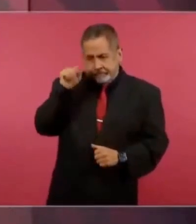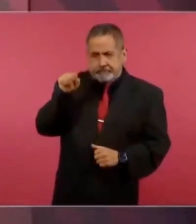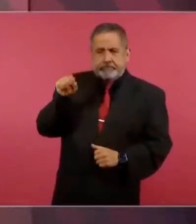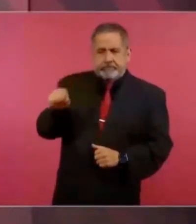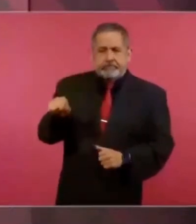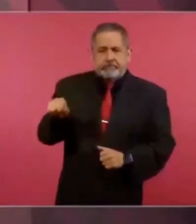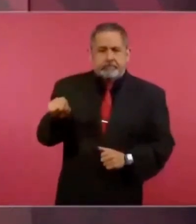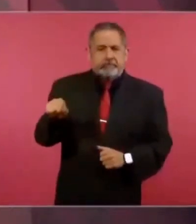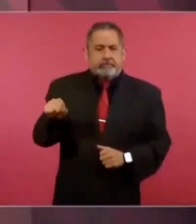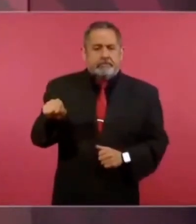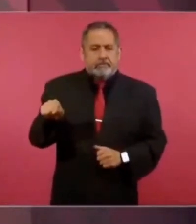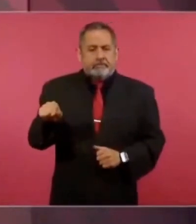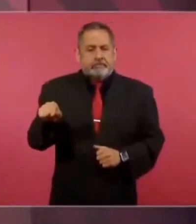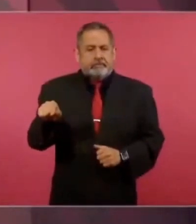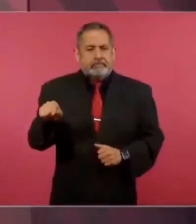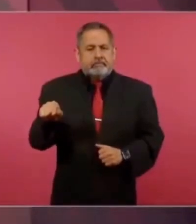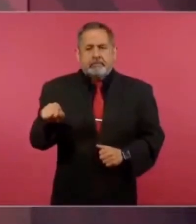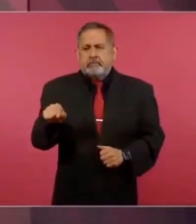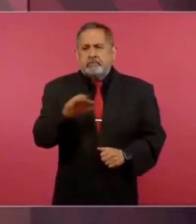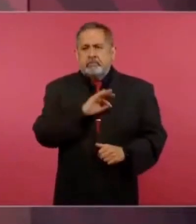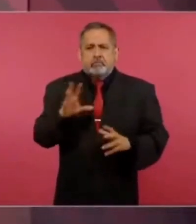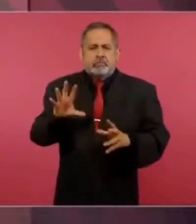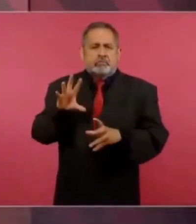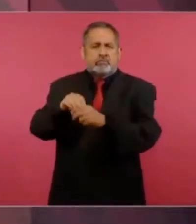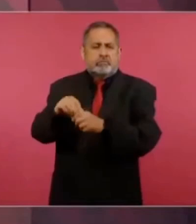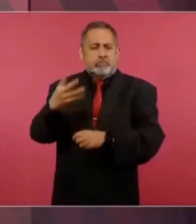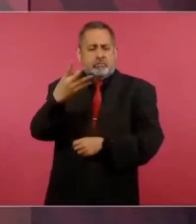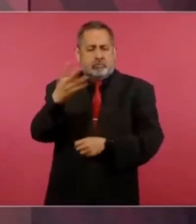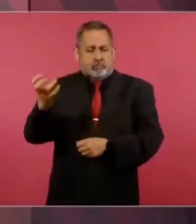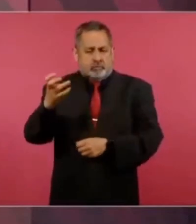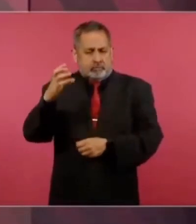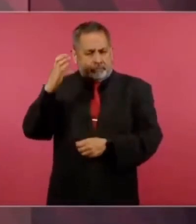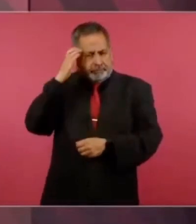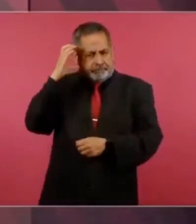para cerca de 400 camas.